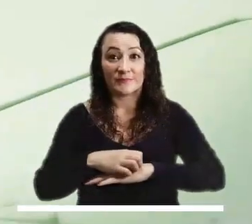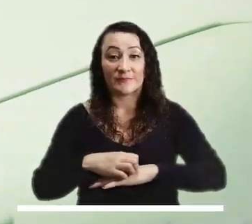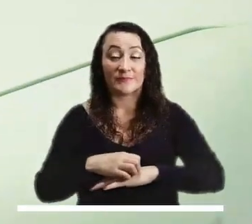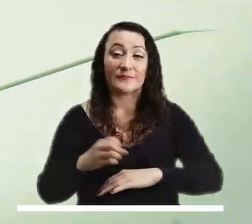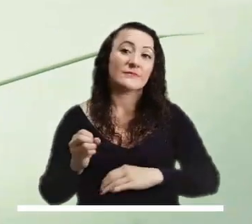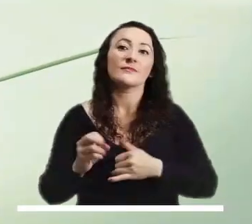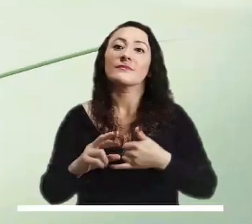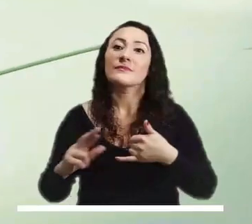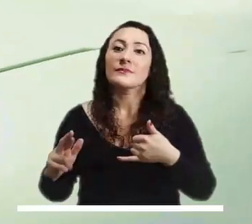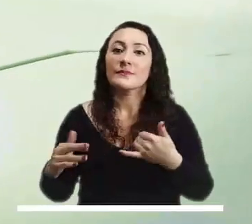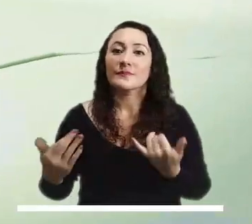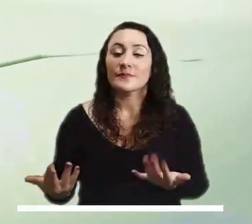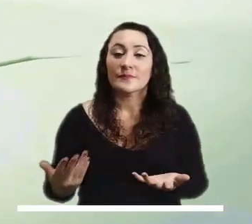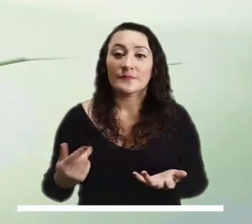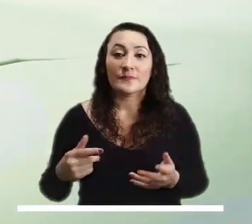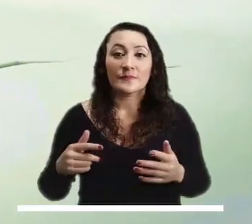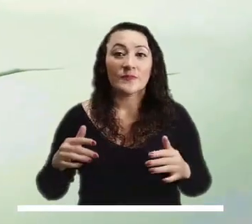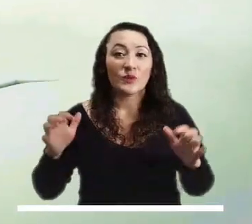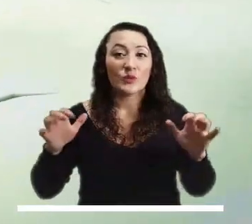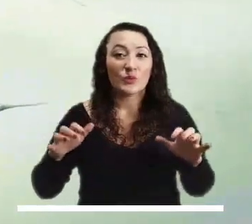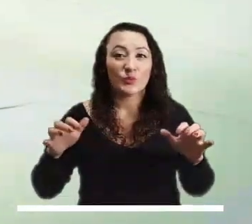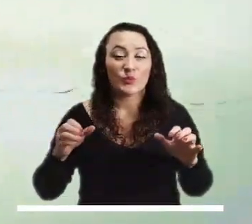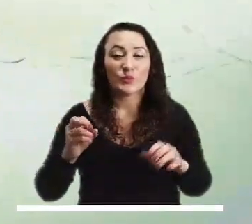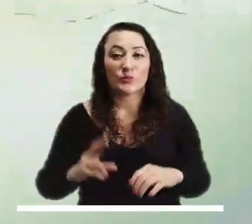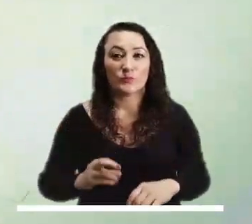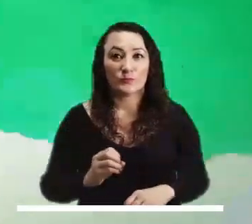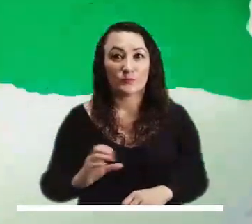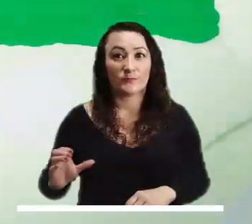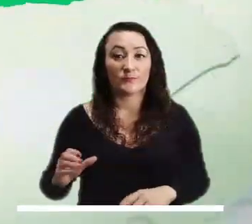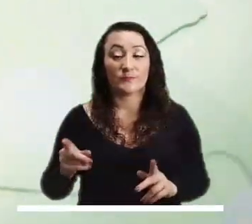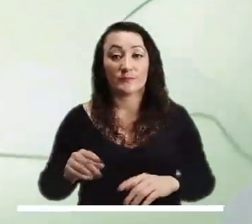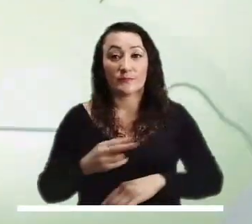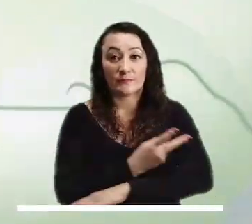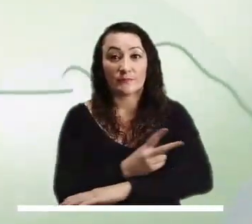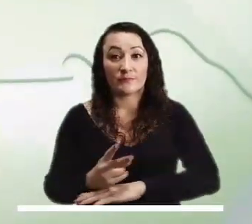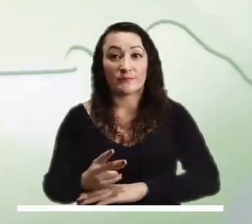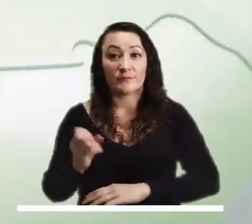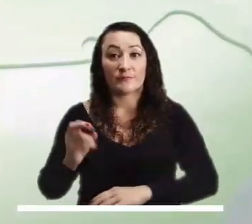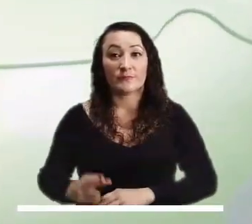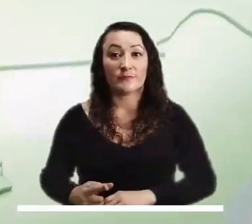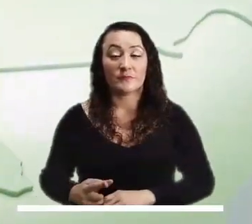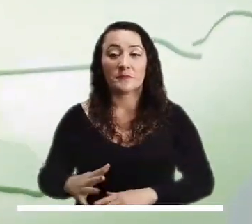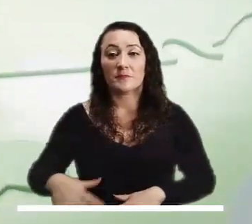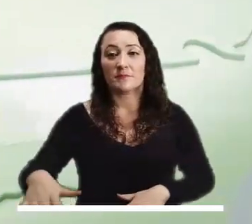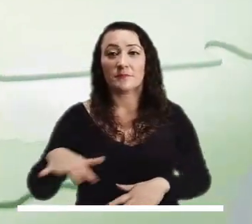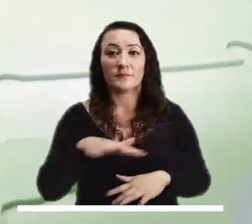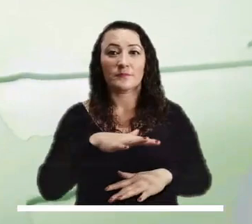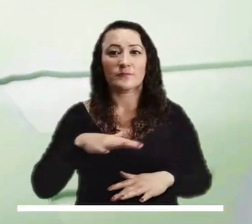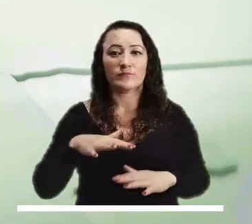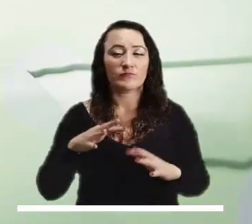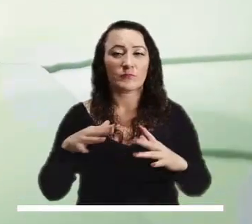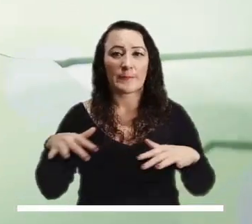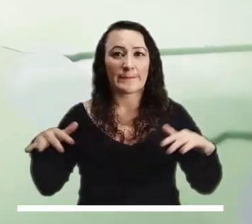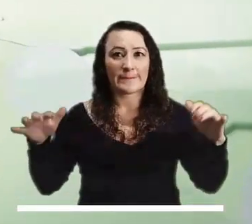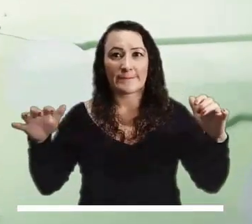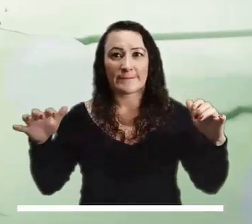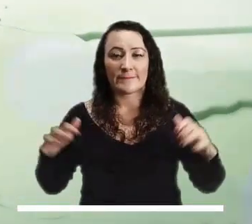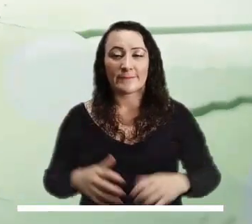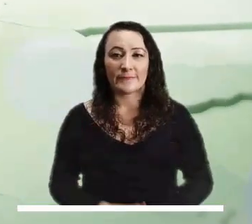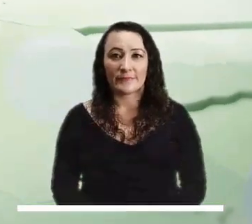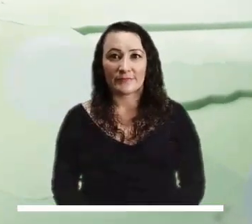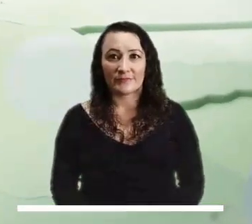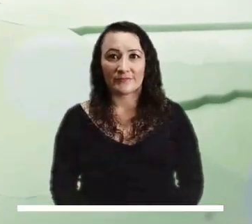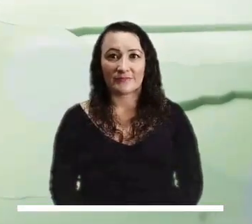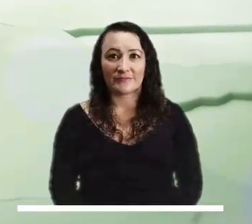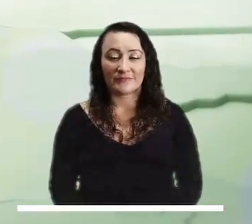Huila, Cauca, Nariño y Tolima. Aunque en la Orinoquía se podrán observar algunas precipitaciones en el suroccidente y sur de